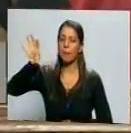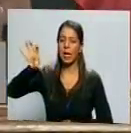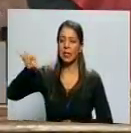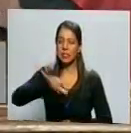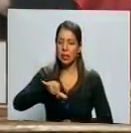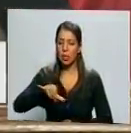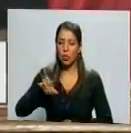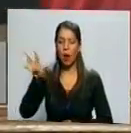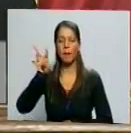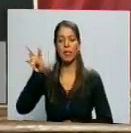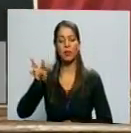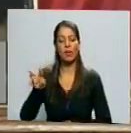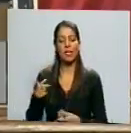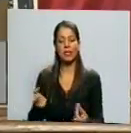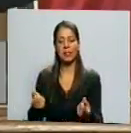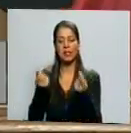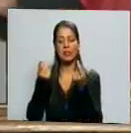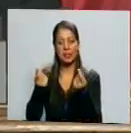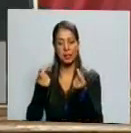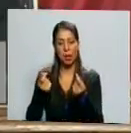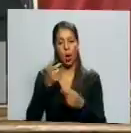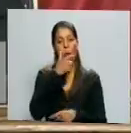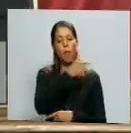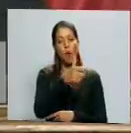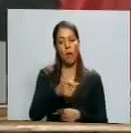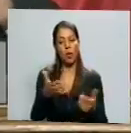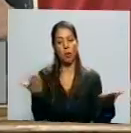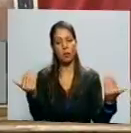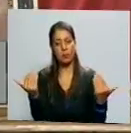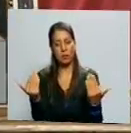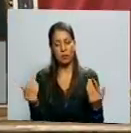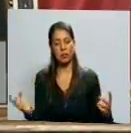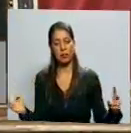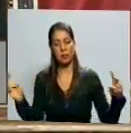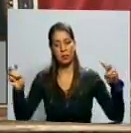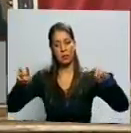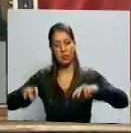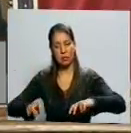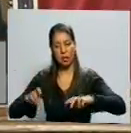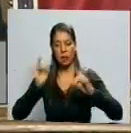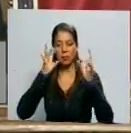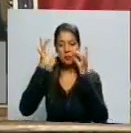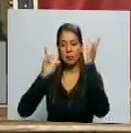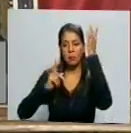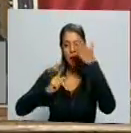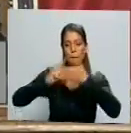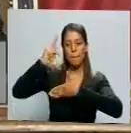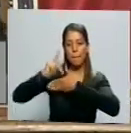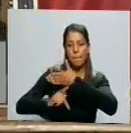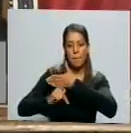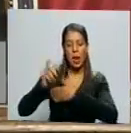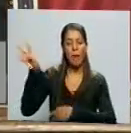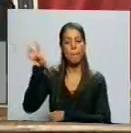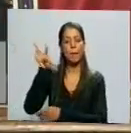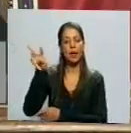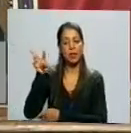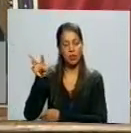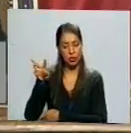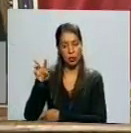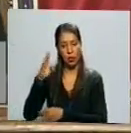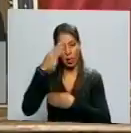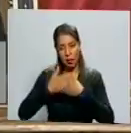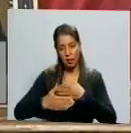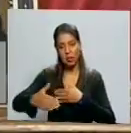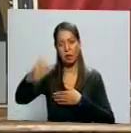proceso político se convoca al pueblo para que construya en colectivo el plan de gobierno, el plan de gestión revolucionaria del